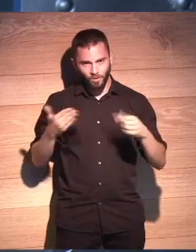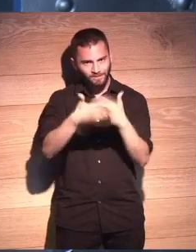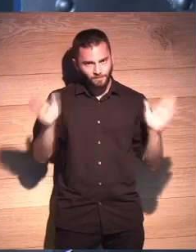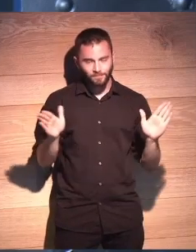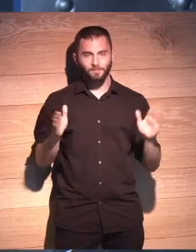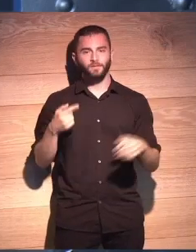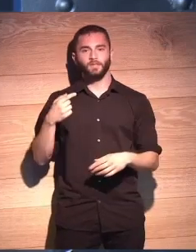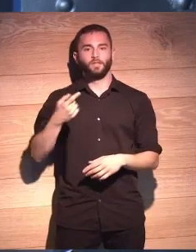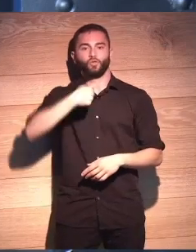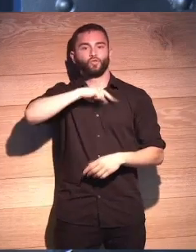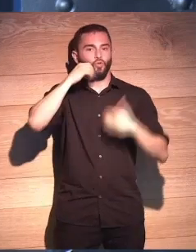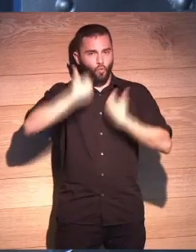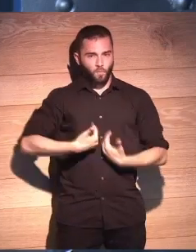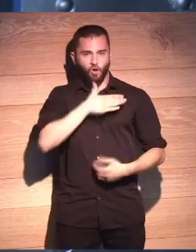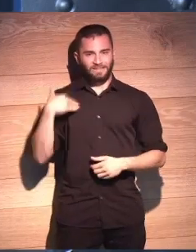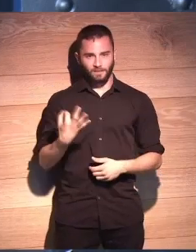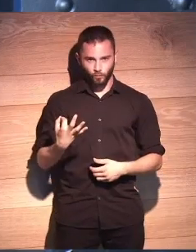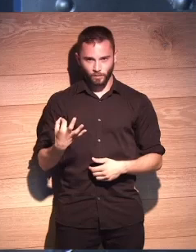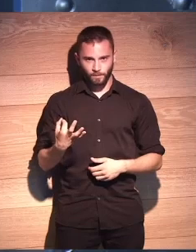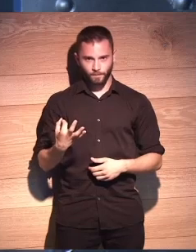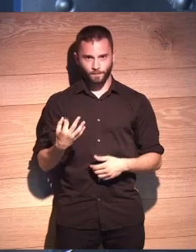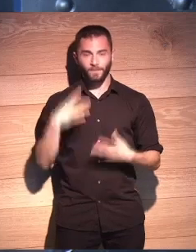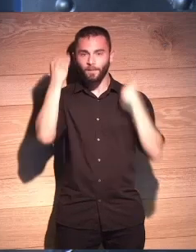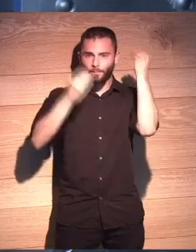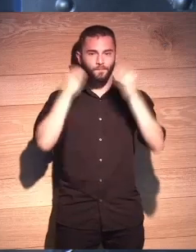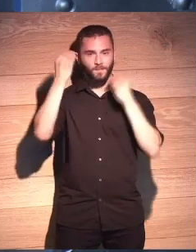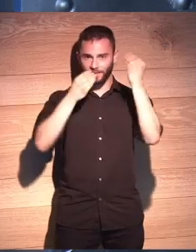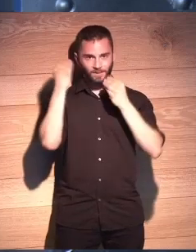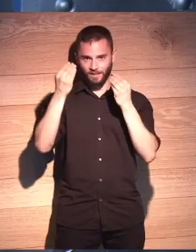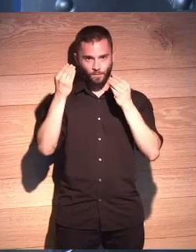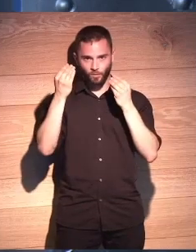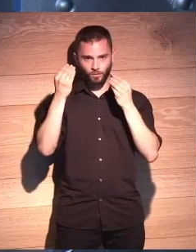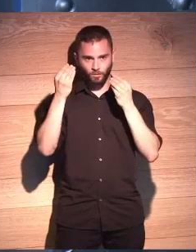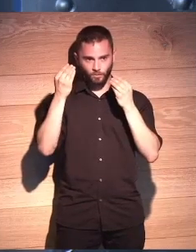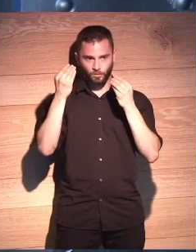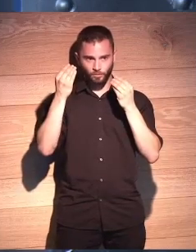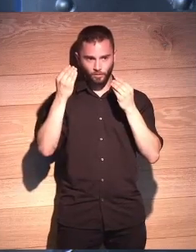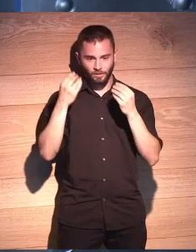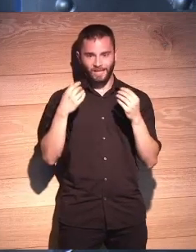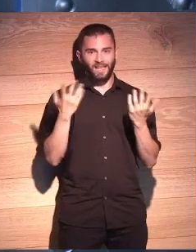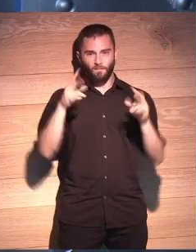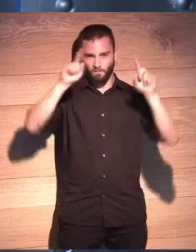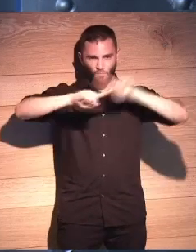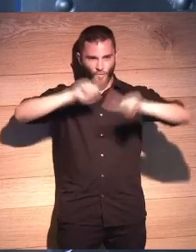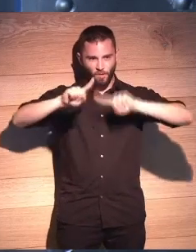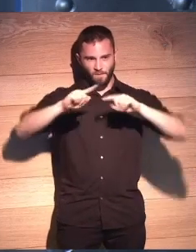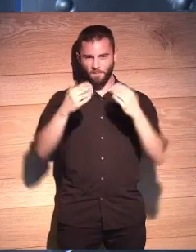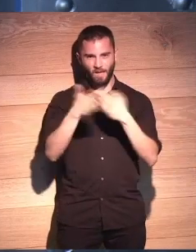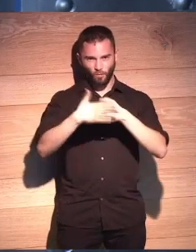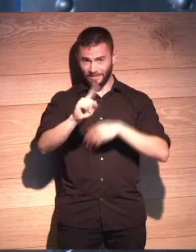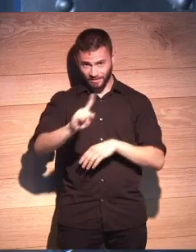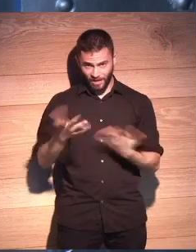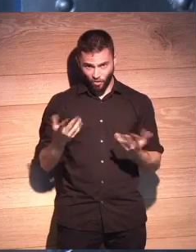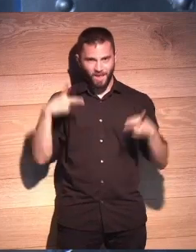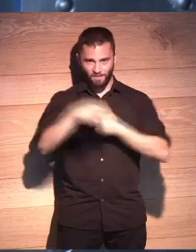qué queremos ser como especie humana, que nos planteemos que no nos quedemos sin manilla. De una vez que haya avanzado